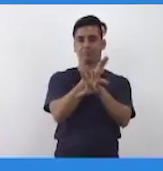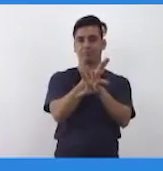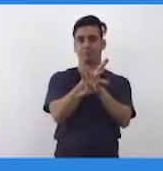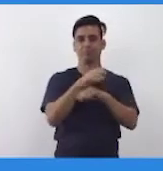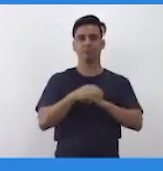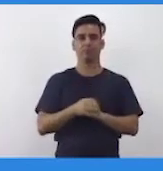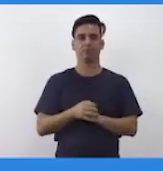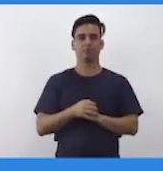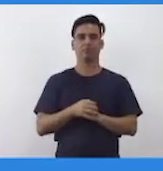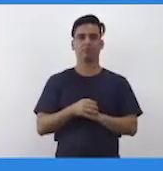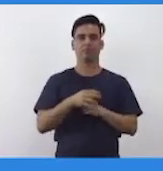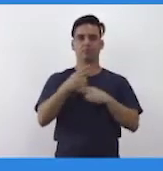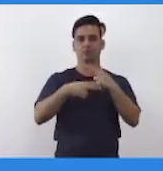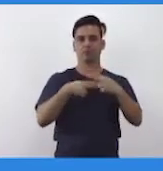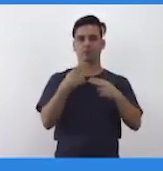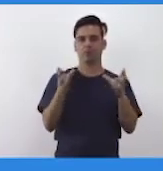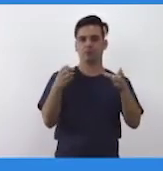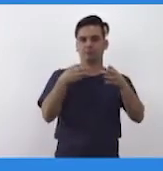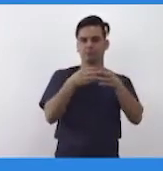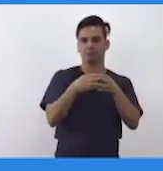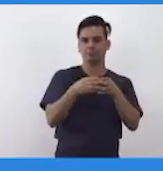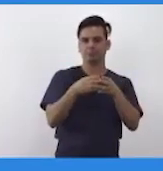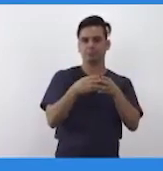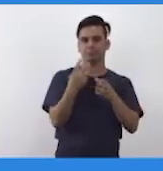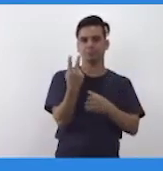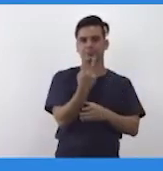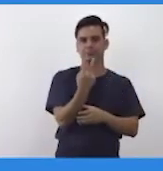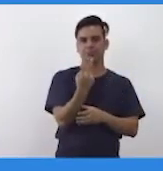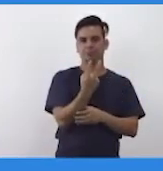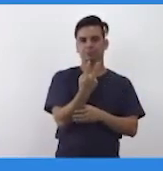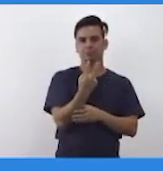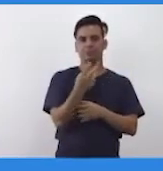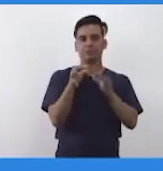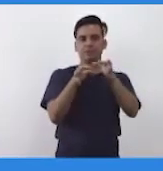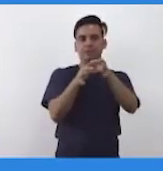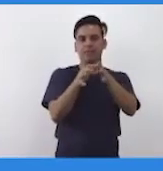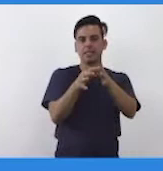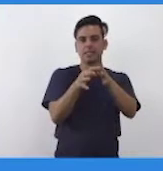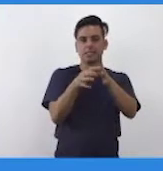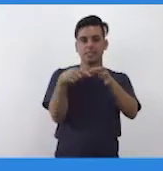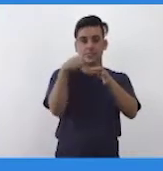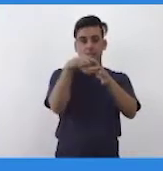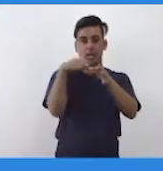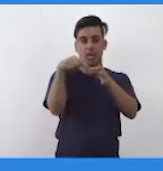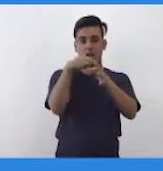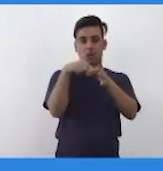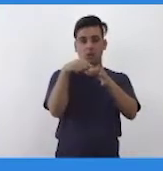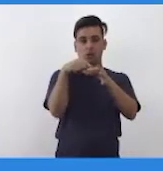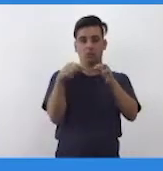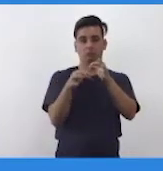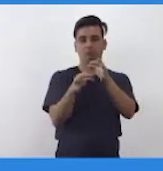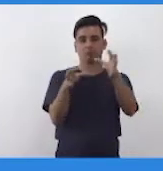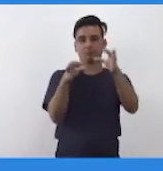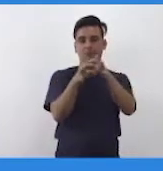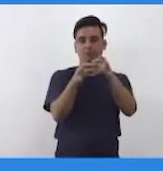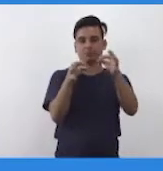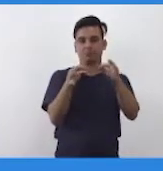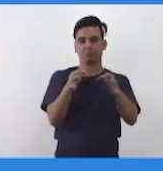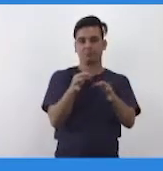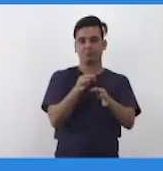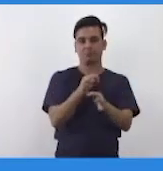reguladas enzimáticamente que ocurren en las células en las que se degradan y se